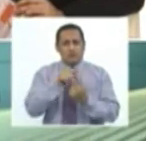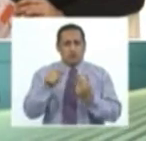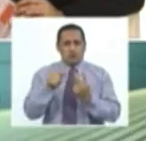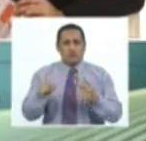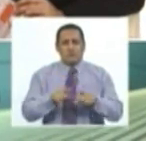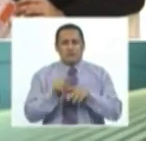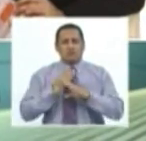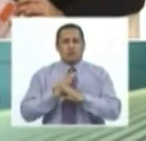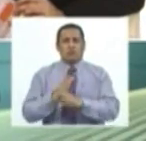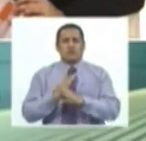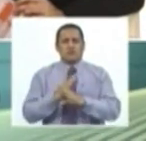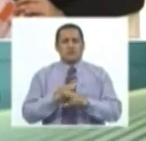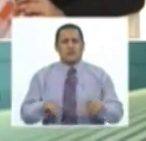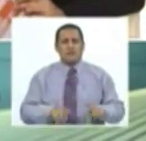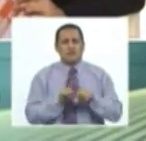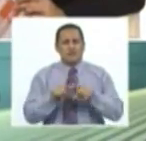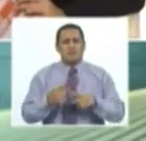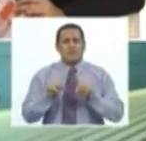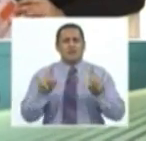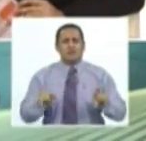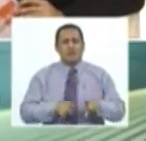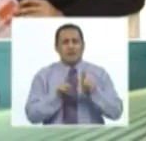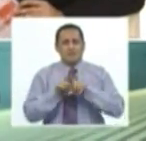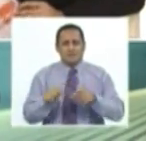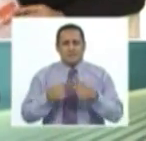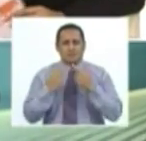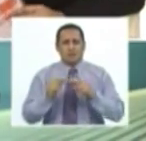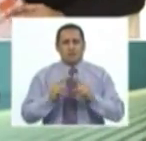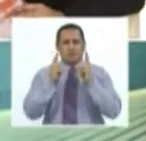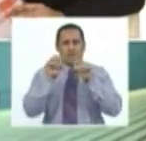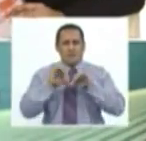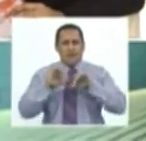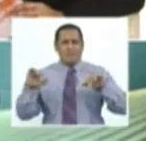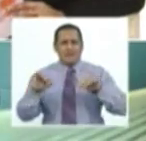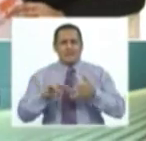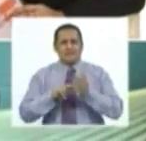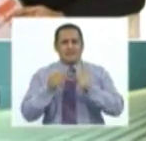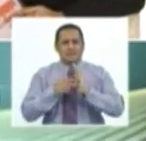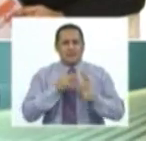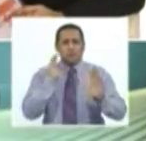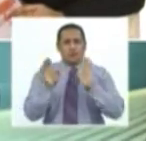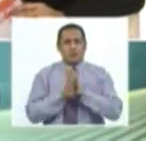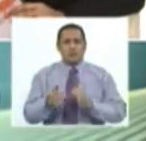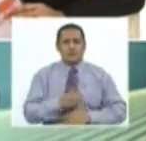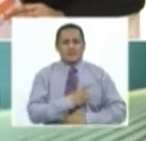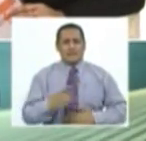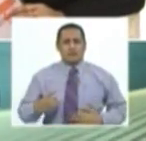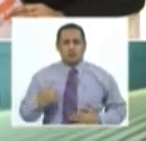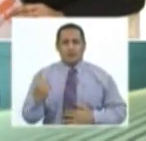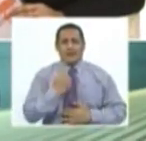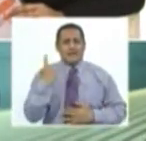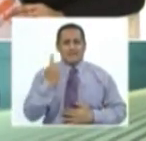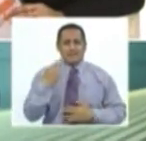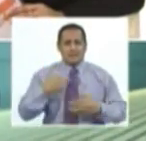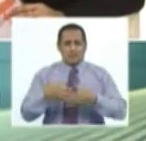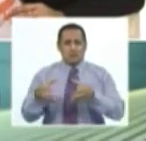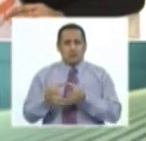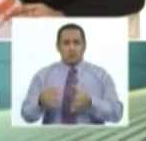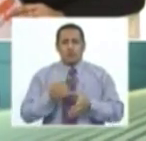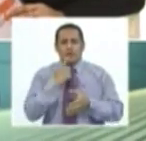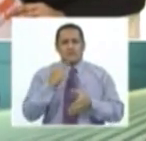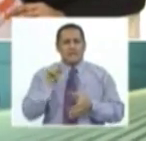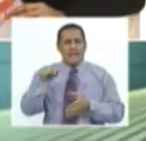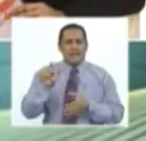se oponen, ¿no? Se oponen, pero además hay un tema adicional que señala el director general de esta entidad. Dice que a él no